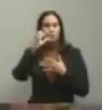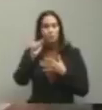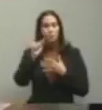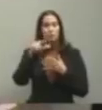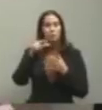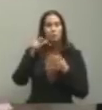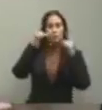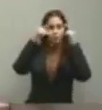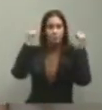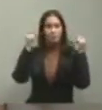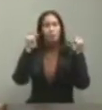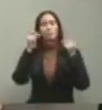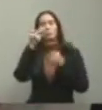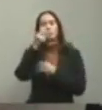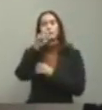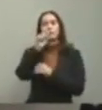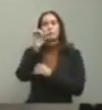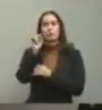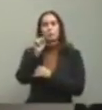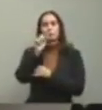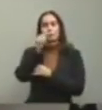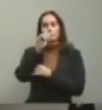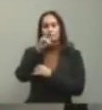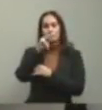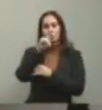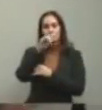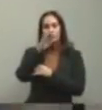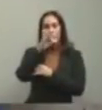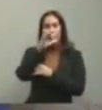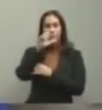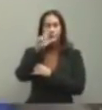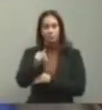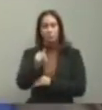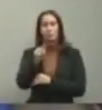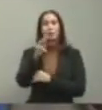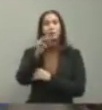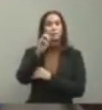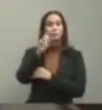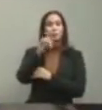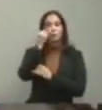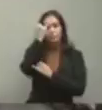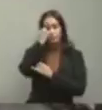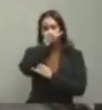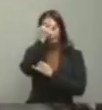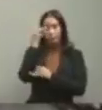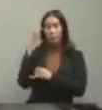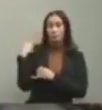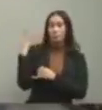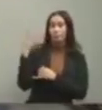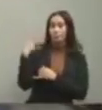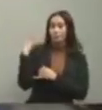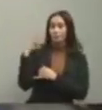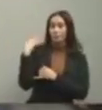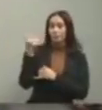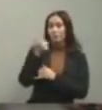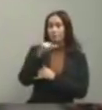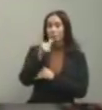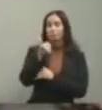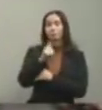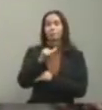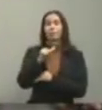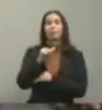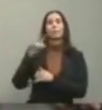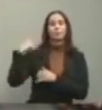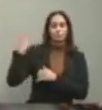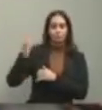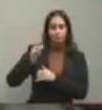japón singapur australia tenemos malasia italia francia alemania españa